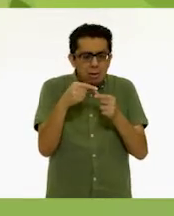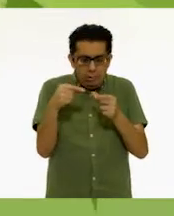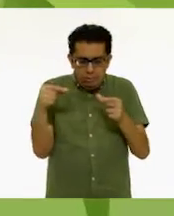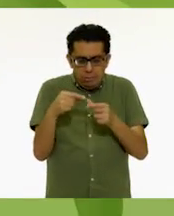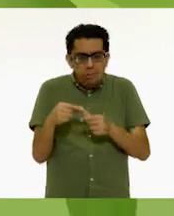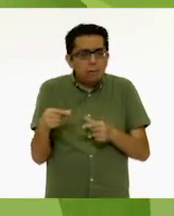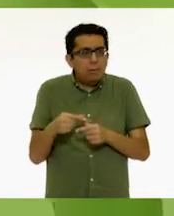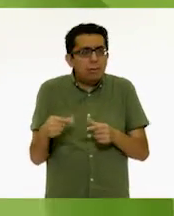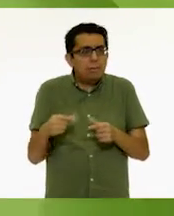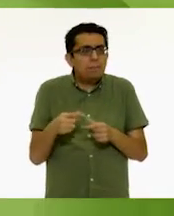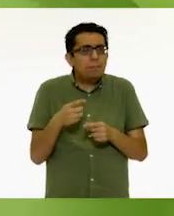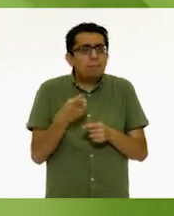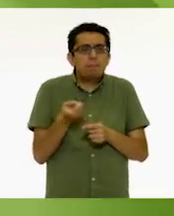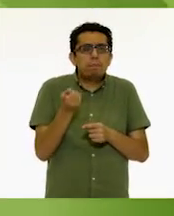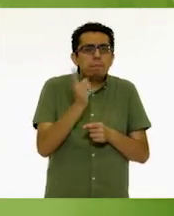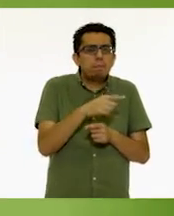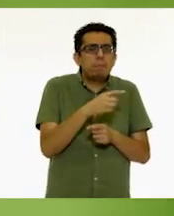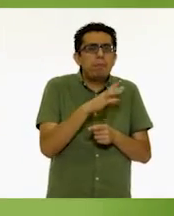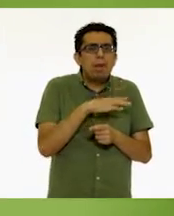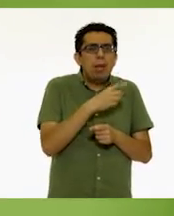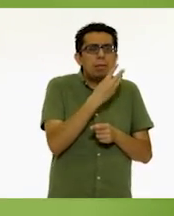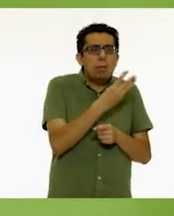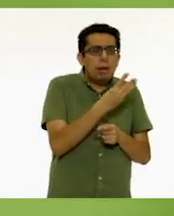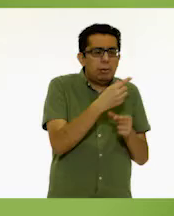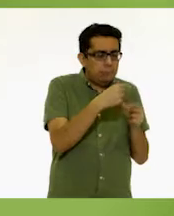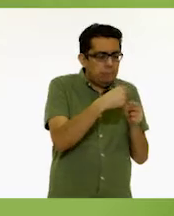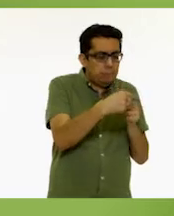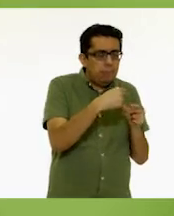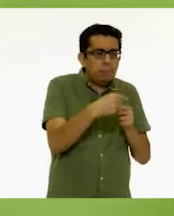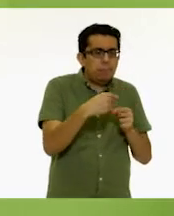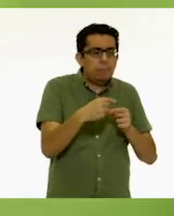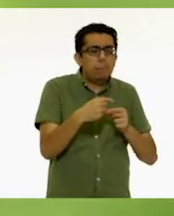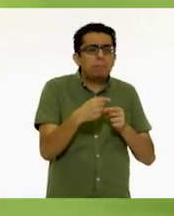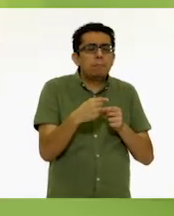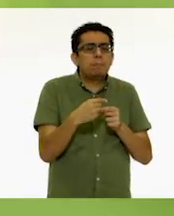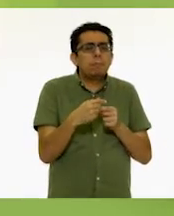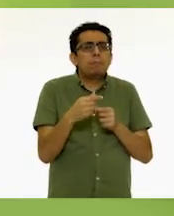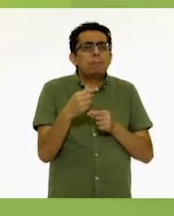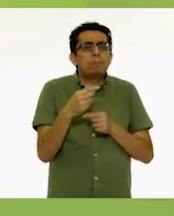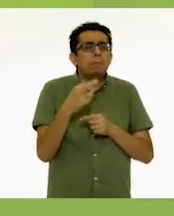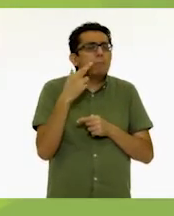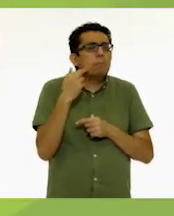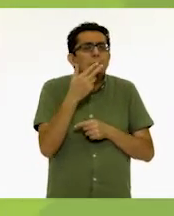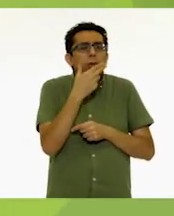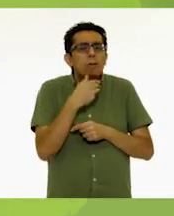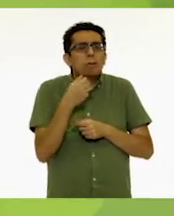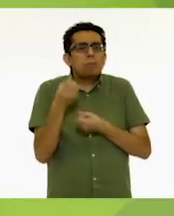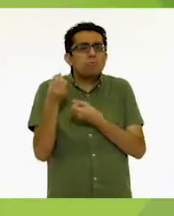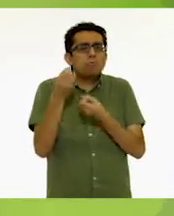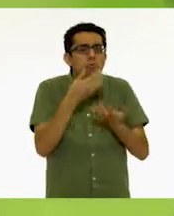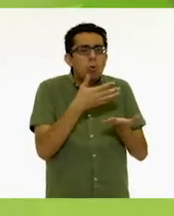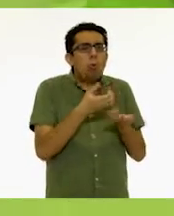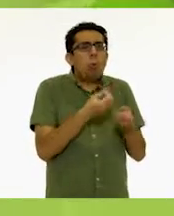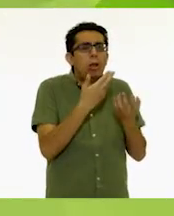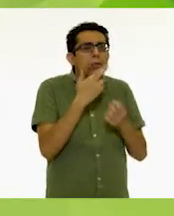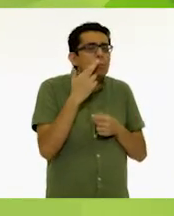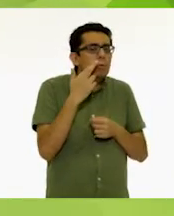tiene 3 bloques. ¿Cuántos bloques le tiene que dar el ratón a la ratona para que los dos tengan la misma cantidad de